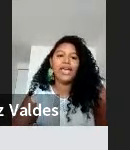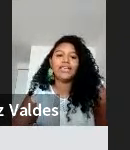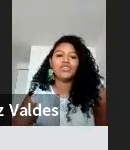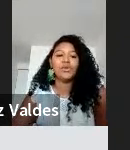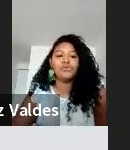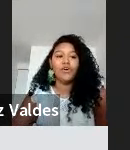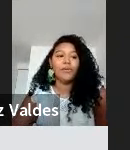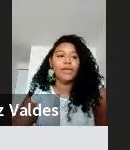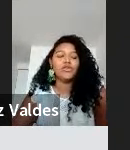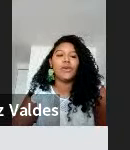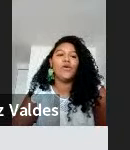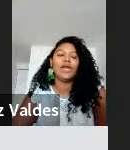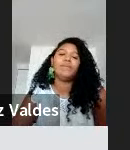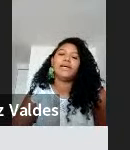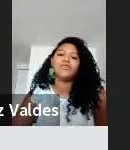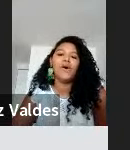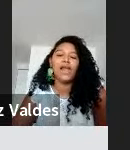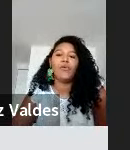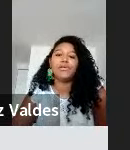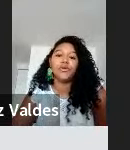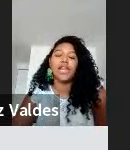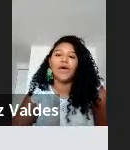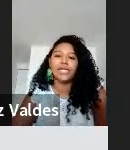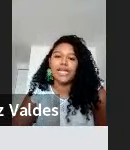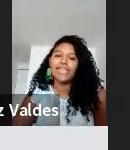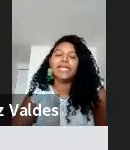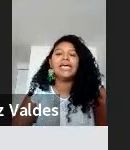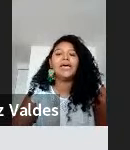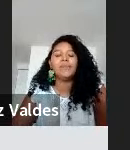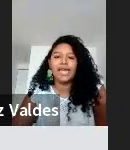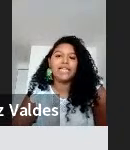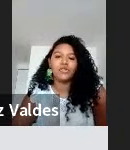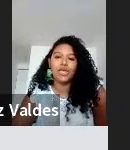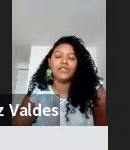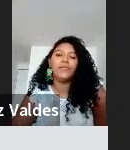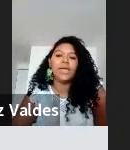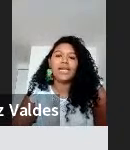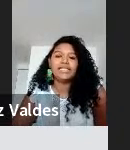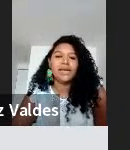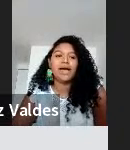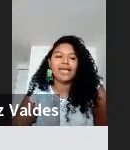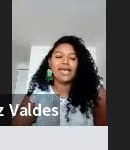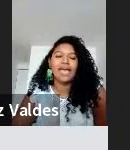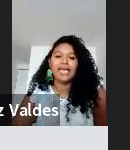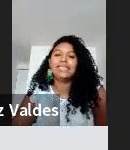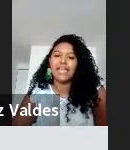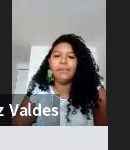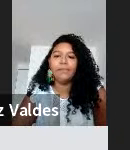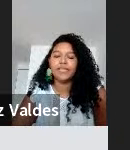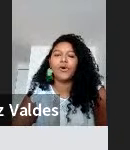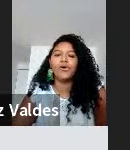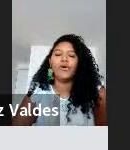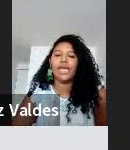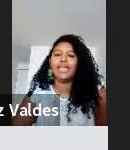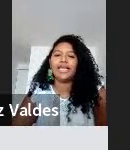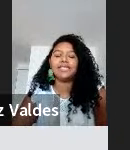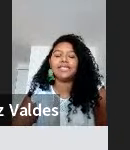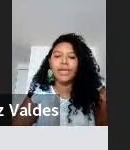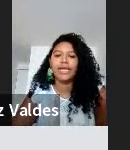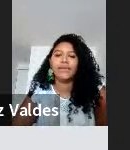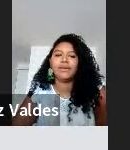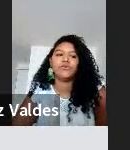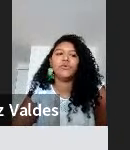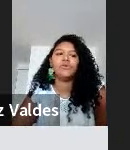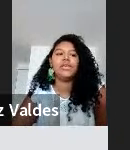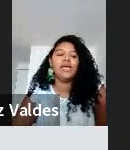entregó su informe sobre lo que les pasó a la Comisión de la Verdad para que la sociedad colombiana sepa que a ellas sí les pasó lo que ellas